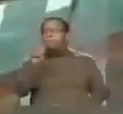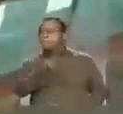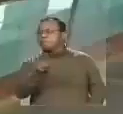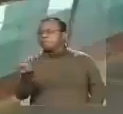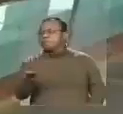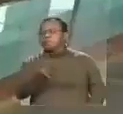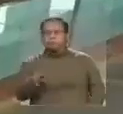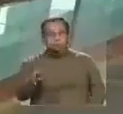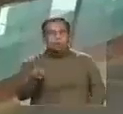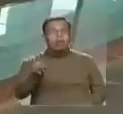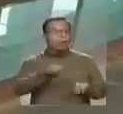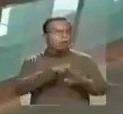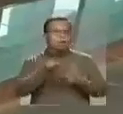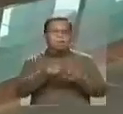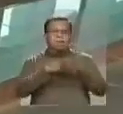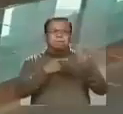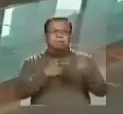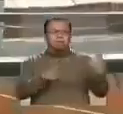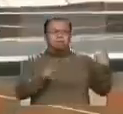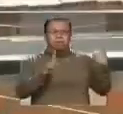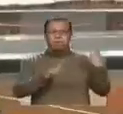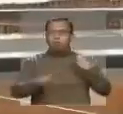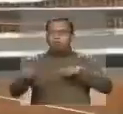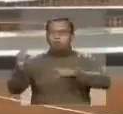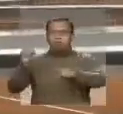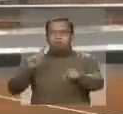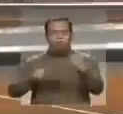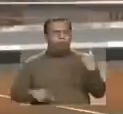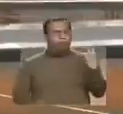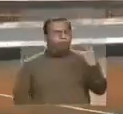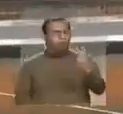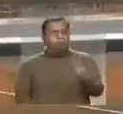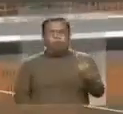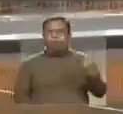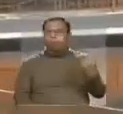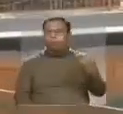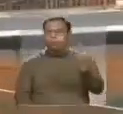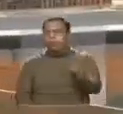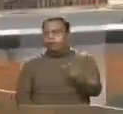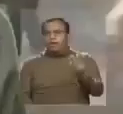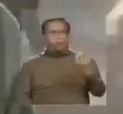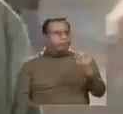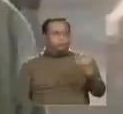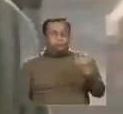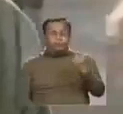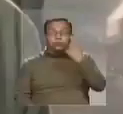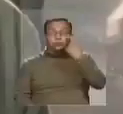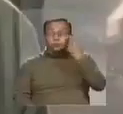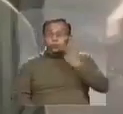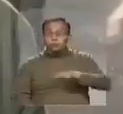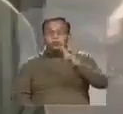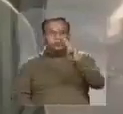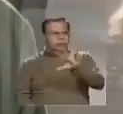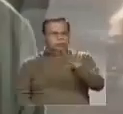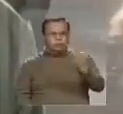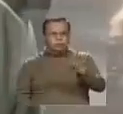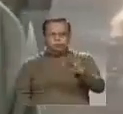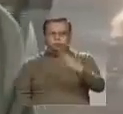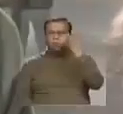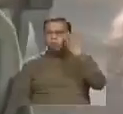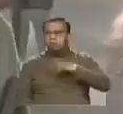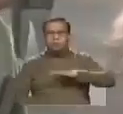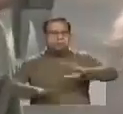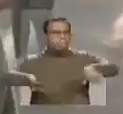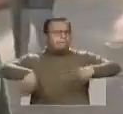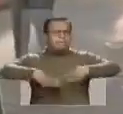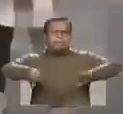VIP, pero eso fue como desvaneciéndose, como que después ya iban solamente 2, ya iban 3, y hubieron 2 días, alrededor de unos 4 días que no